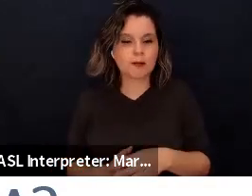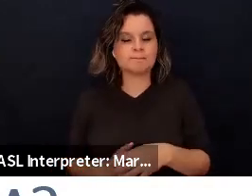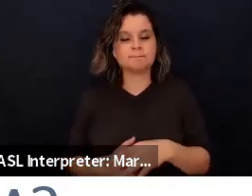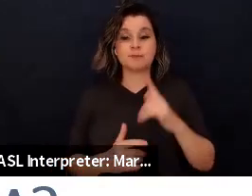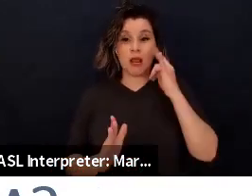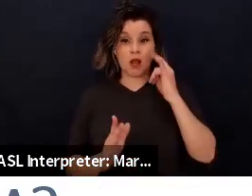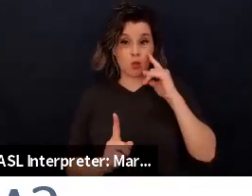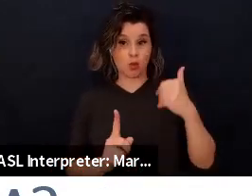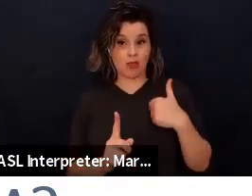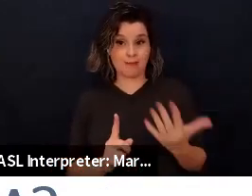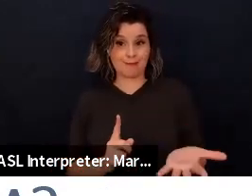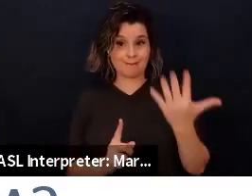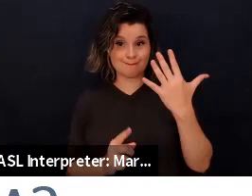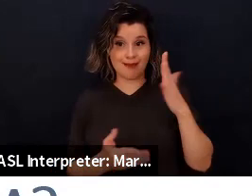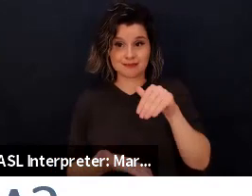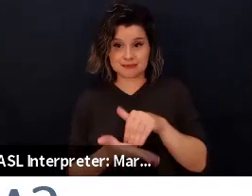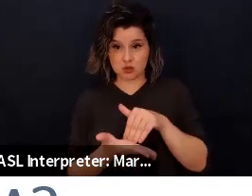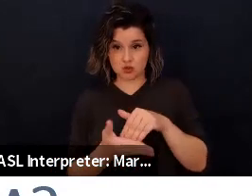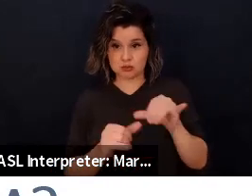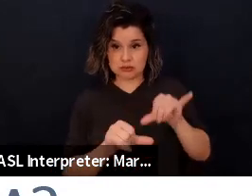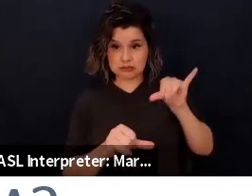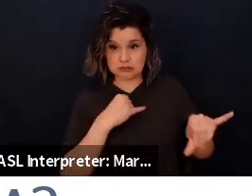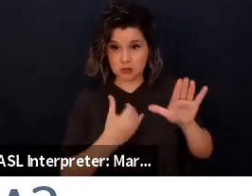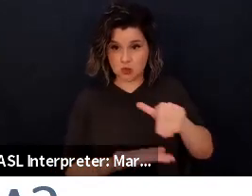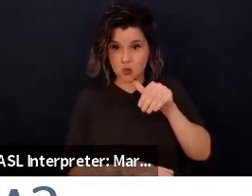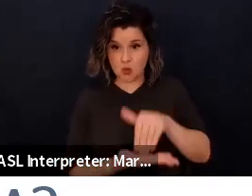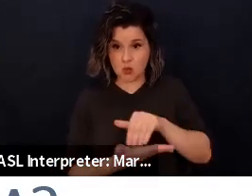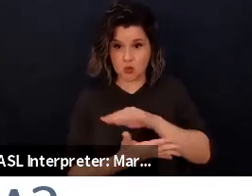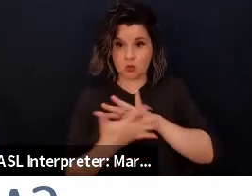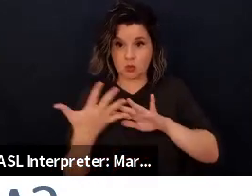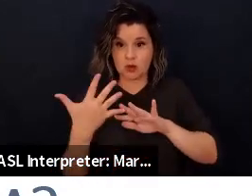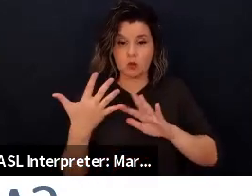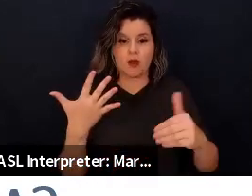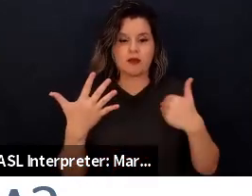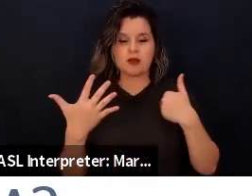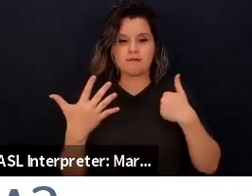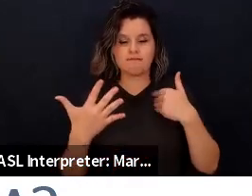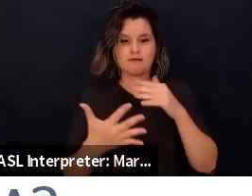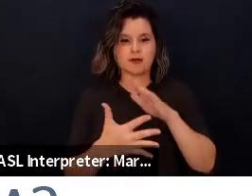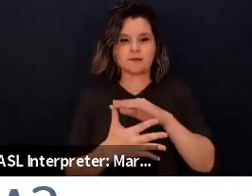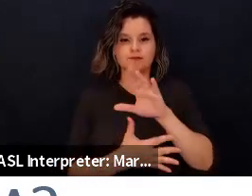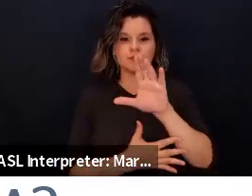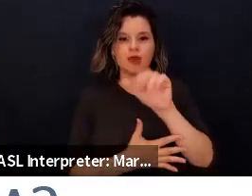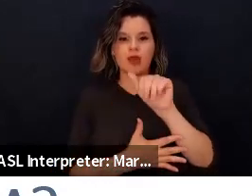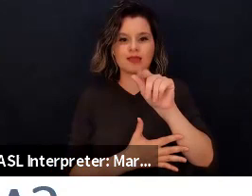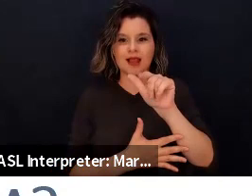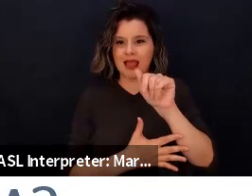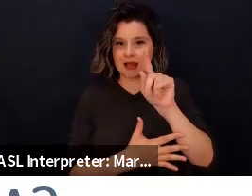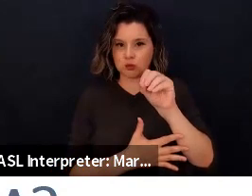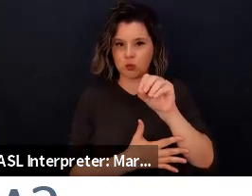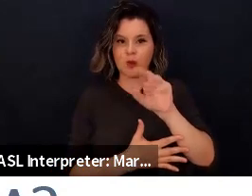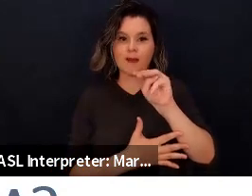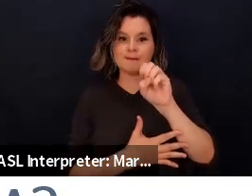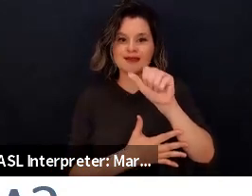California tenemos 5 centros de detención. Tenemos Adelanto, Mesa Verde,